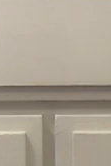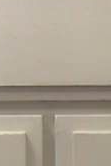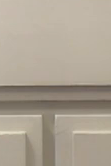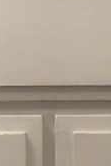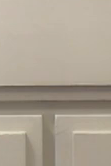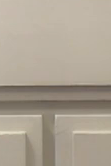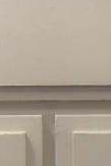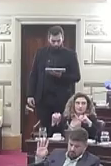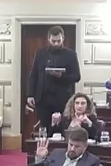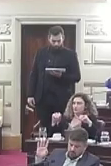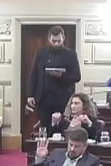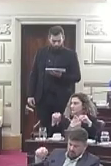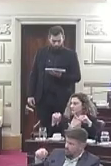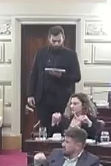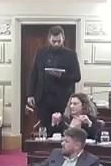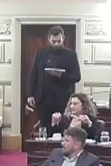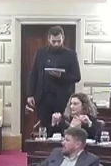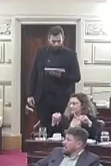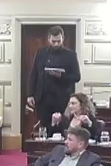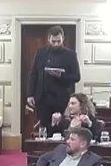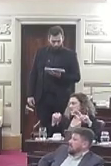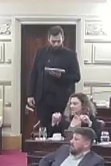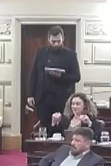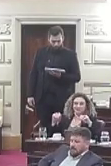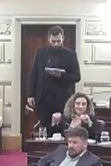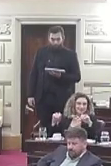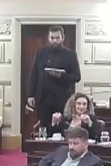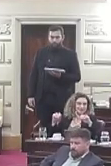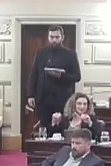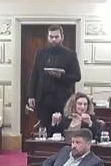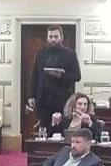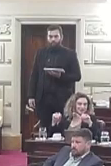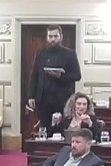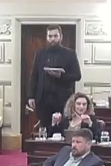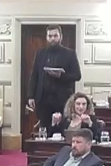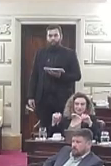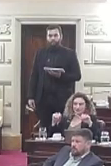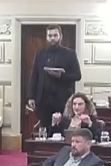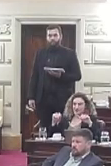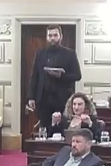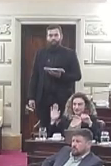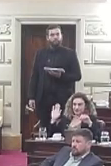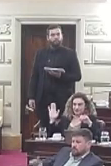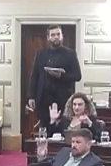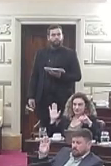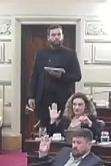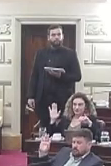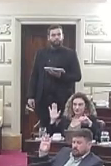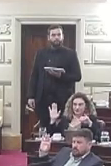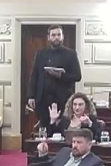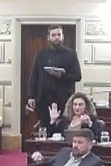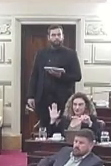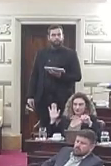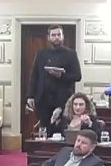Oliver para poder votar por signos porque no funciona el sistema electrónico. A votación,